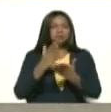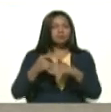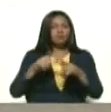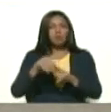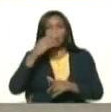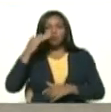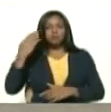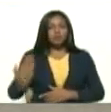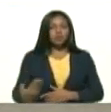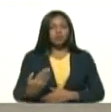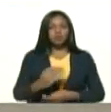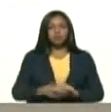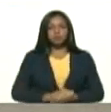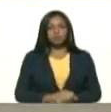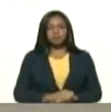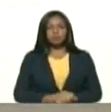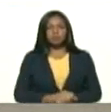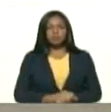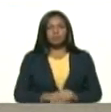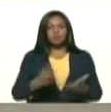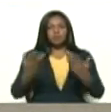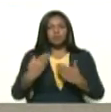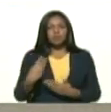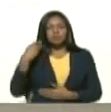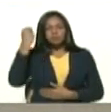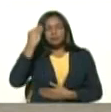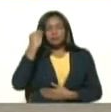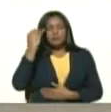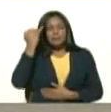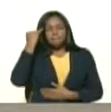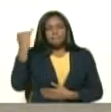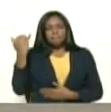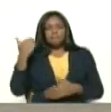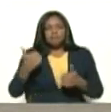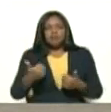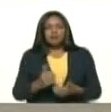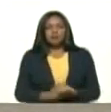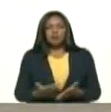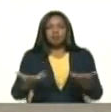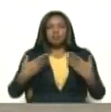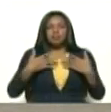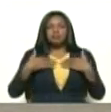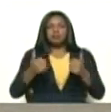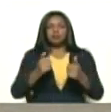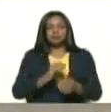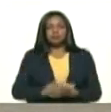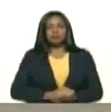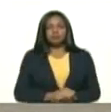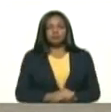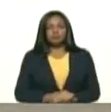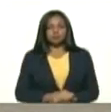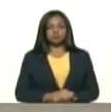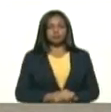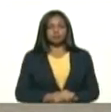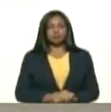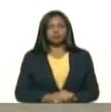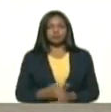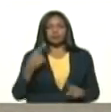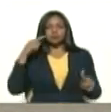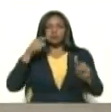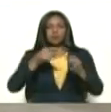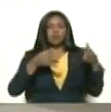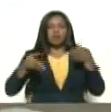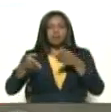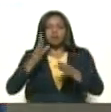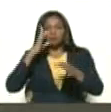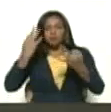Hernández que nos dé sabiduría, que nos dé salud, que nos señale el camino